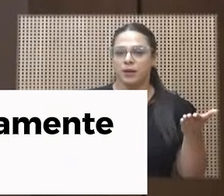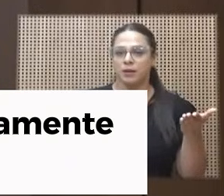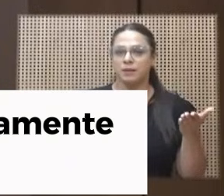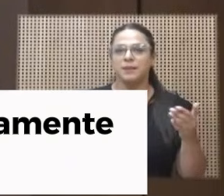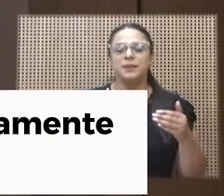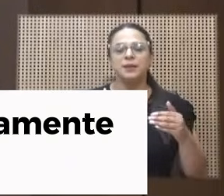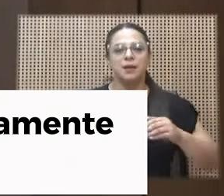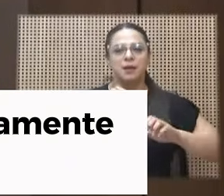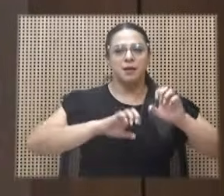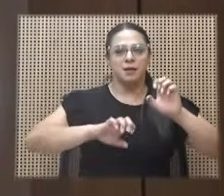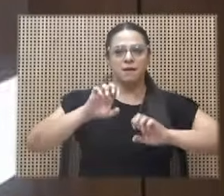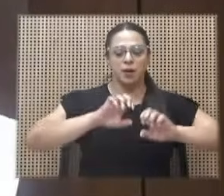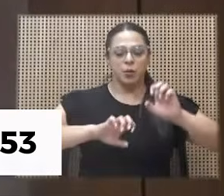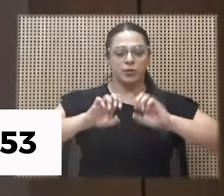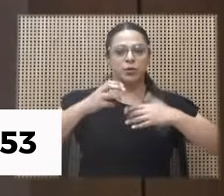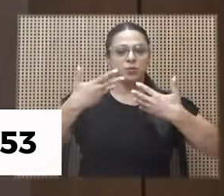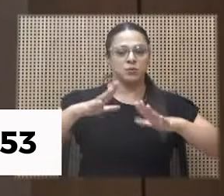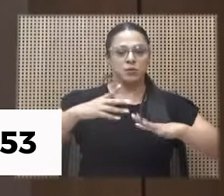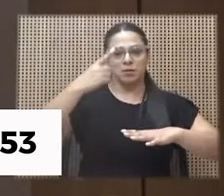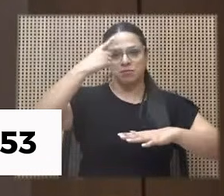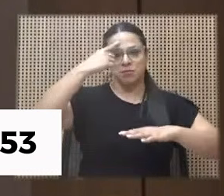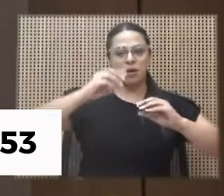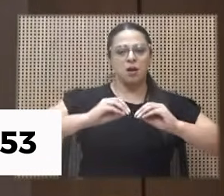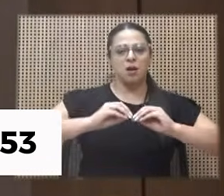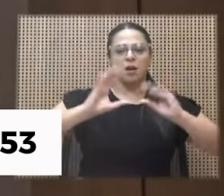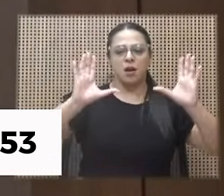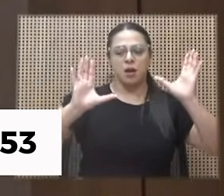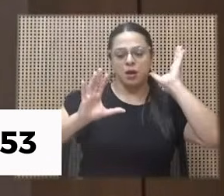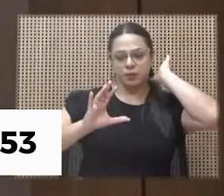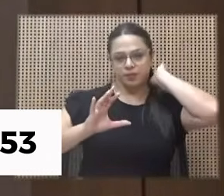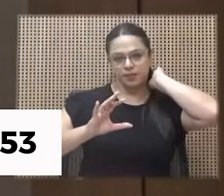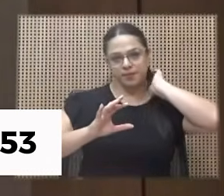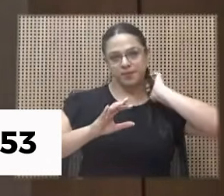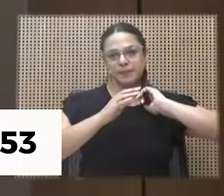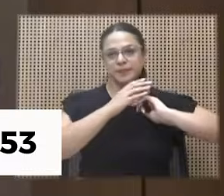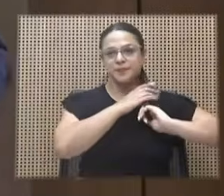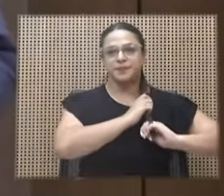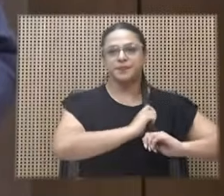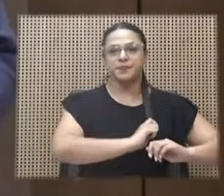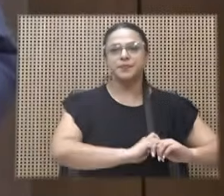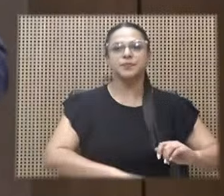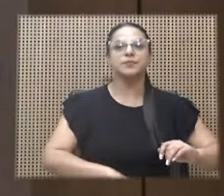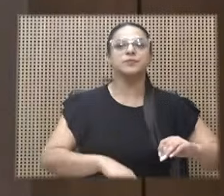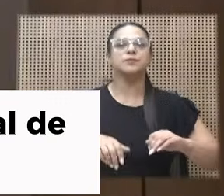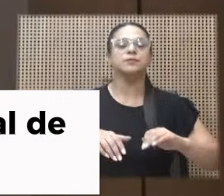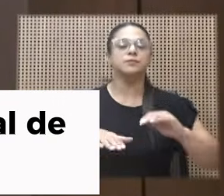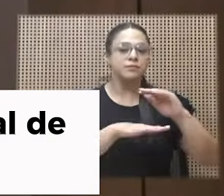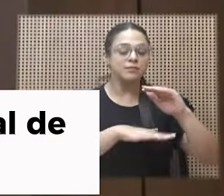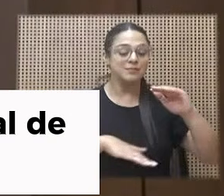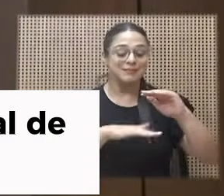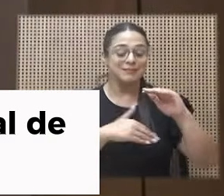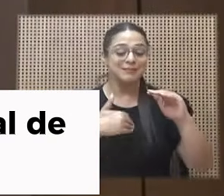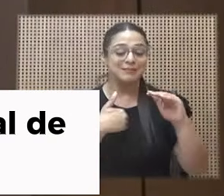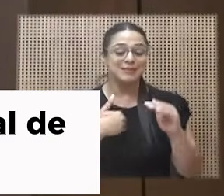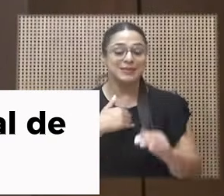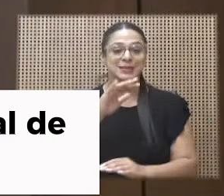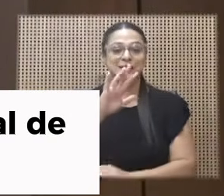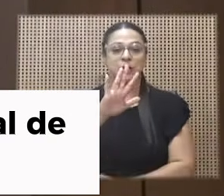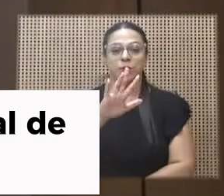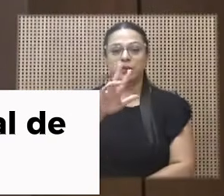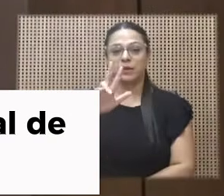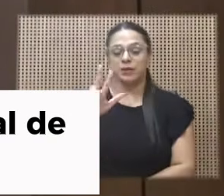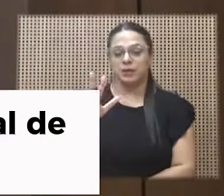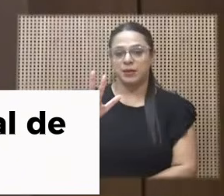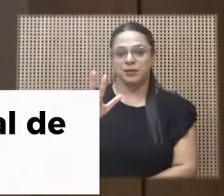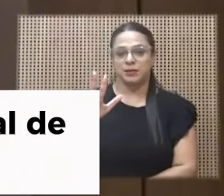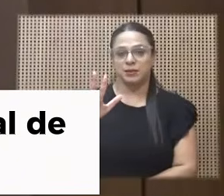evaluación claramente establecido. Y básicamente el más importante, el 53, establece que en contra